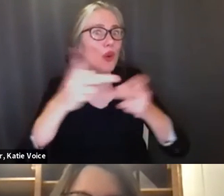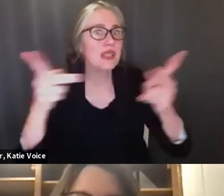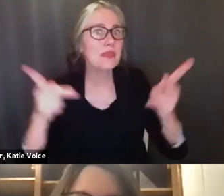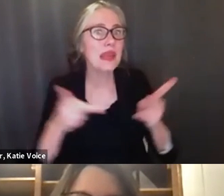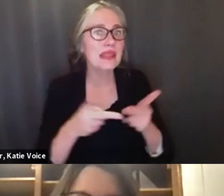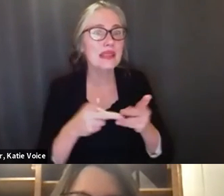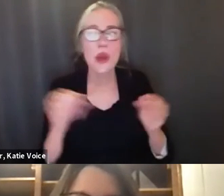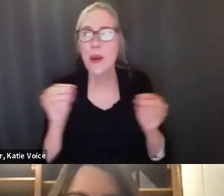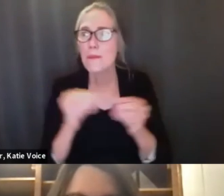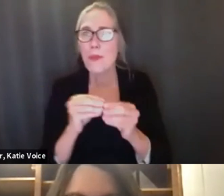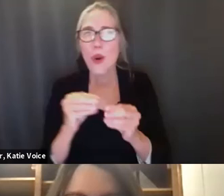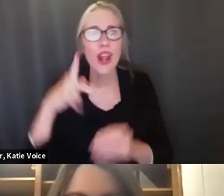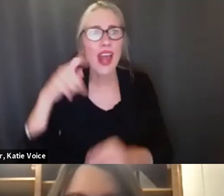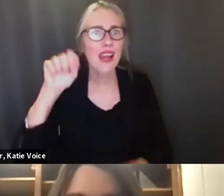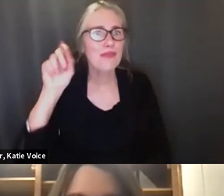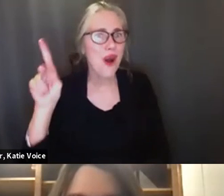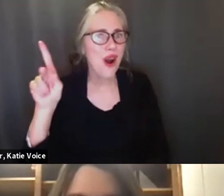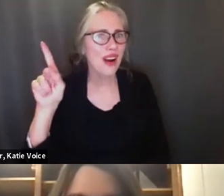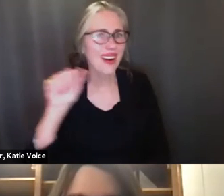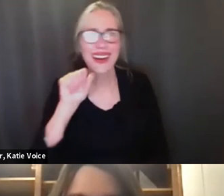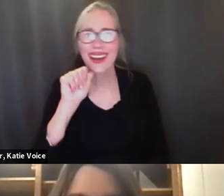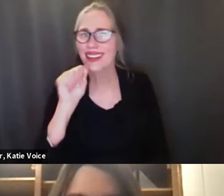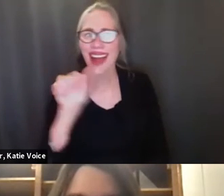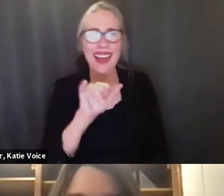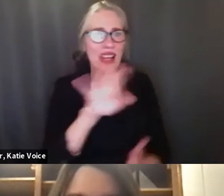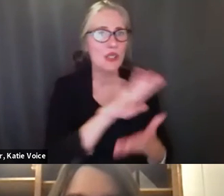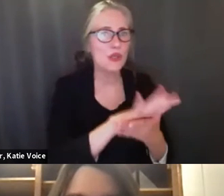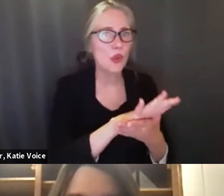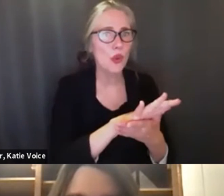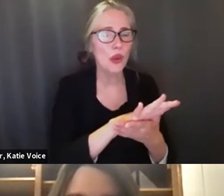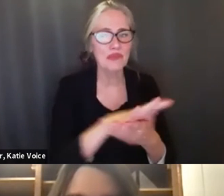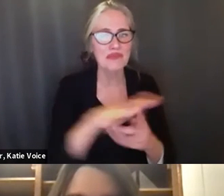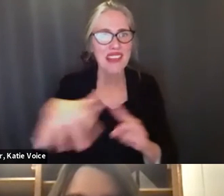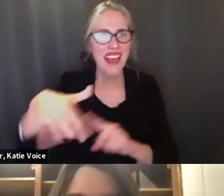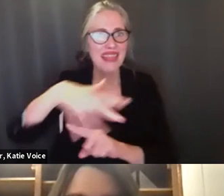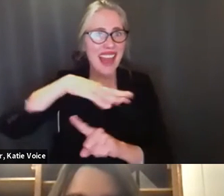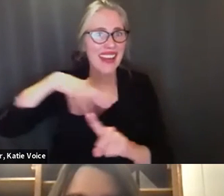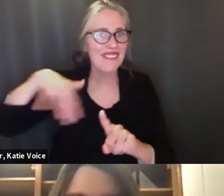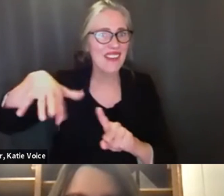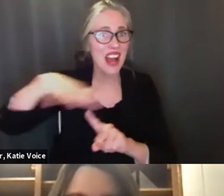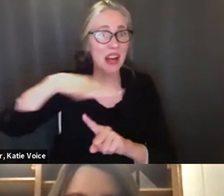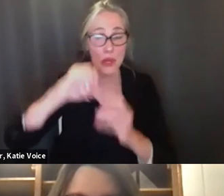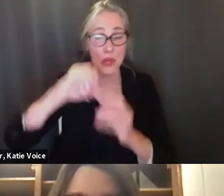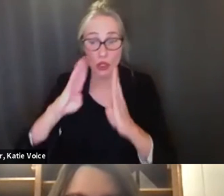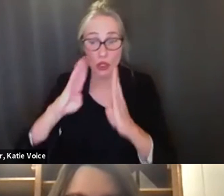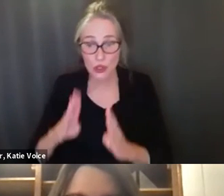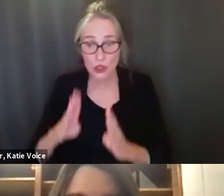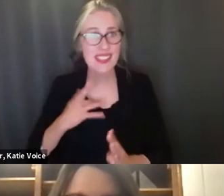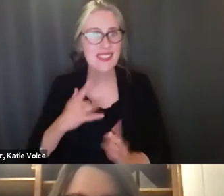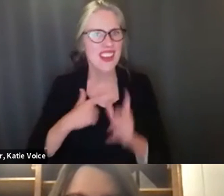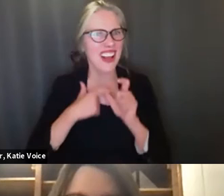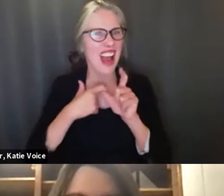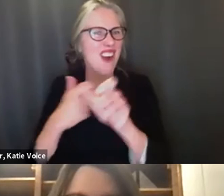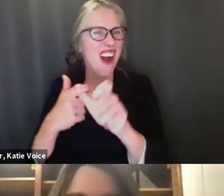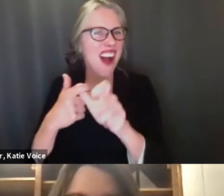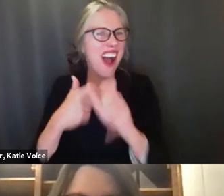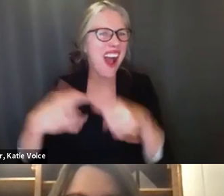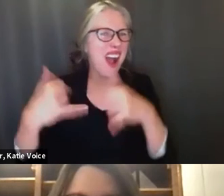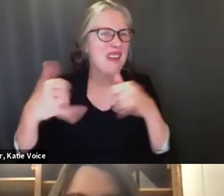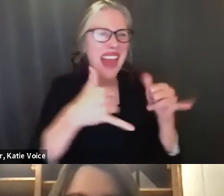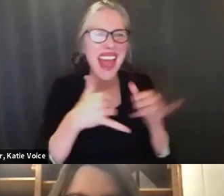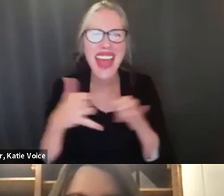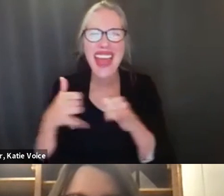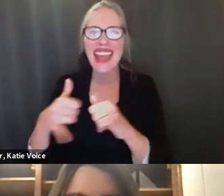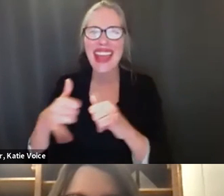allá del patio de la escuela, y que los estudiantes puedan tener lugar para correr